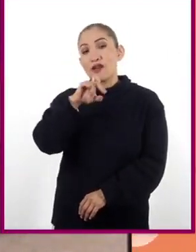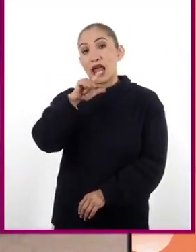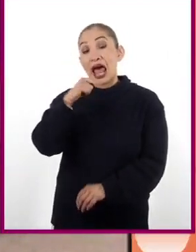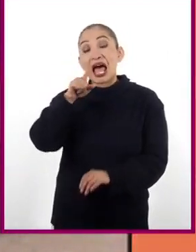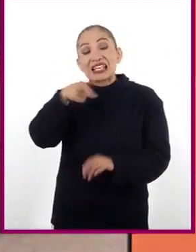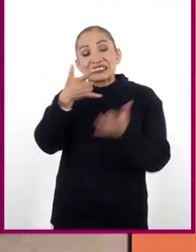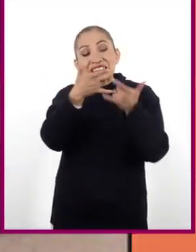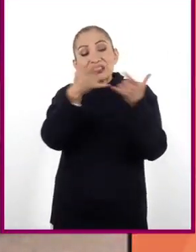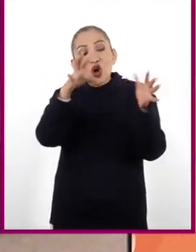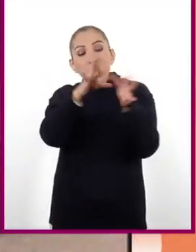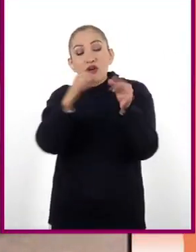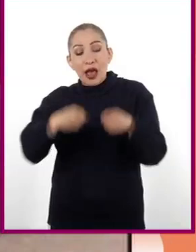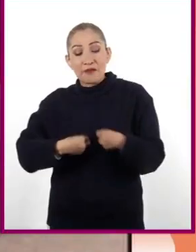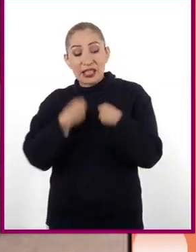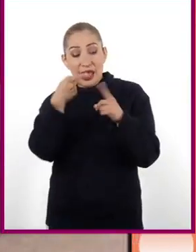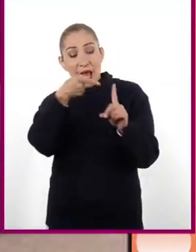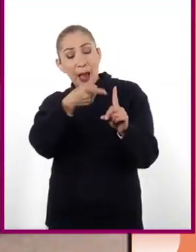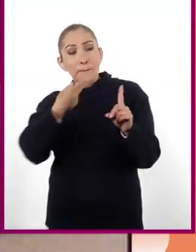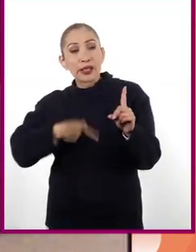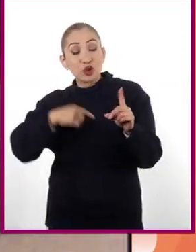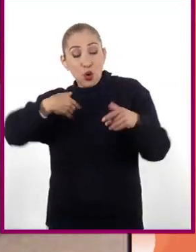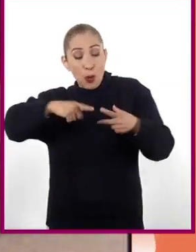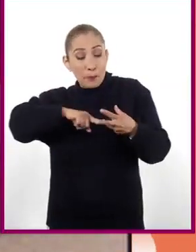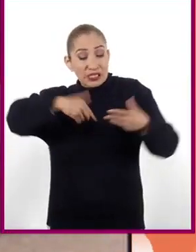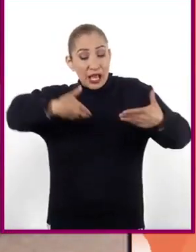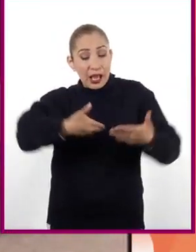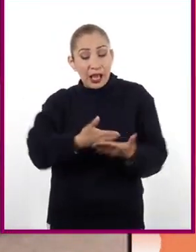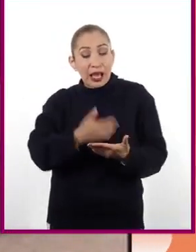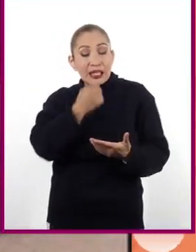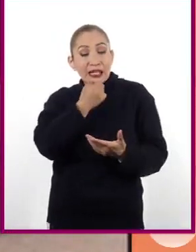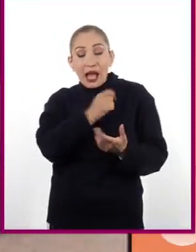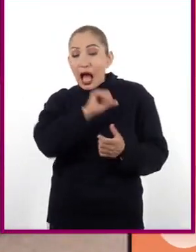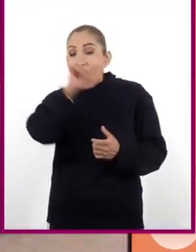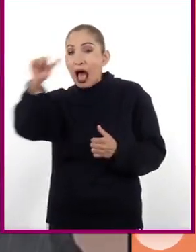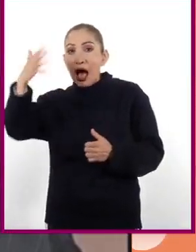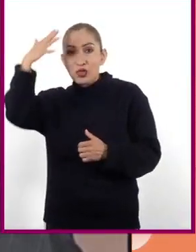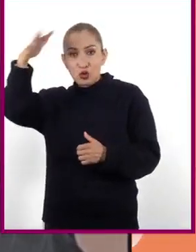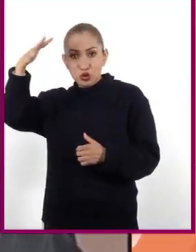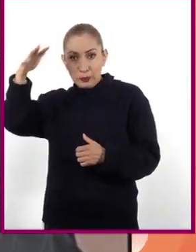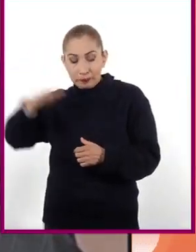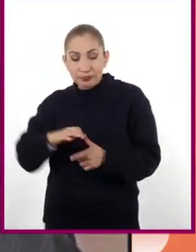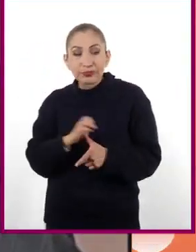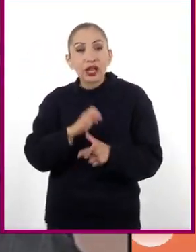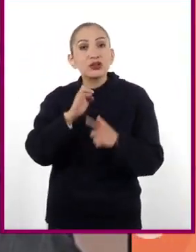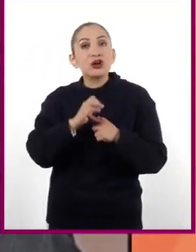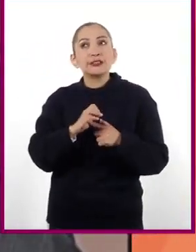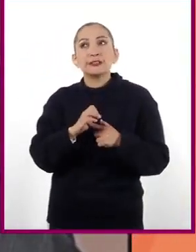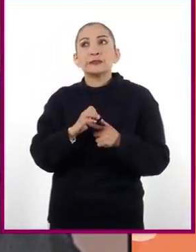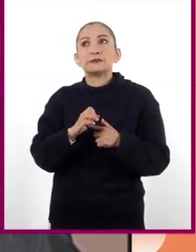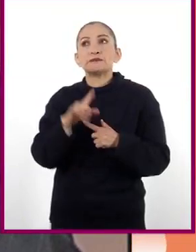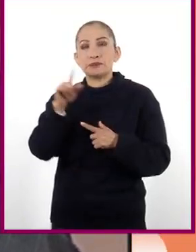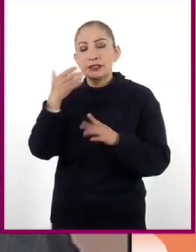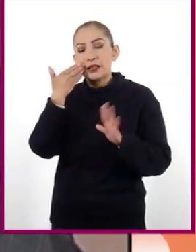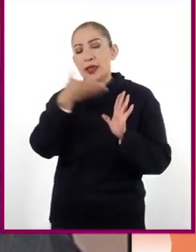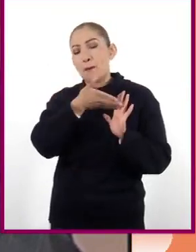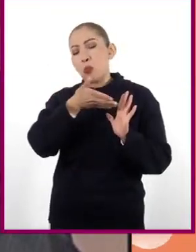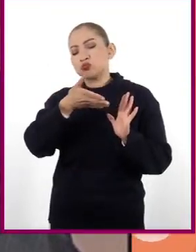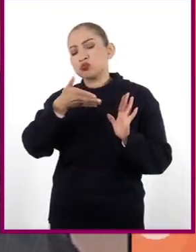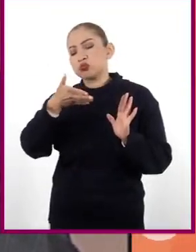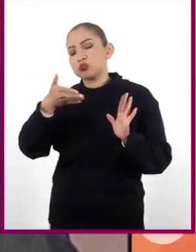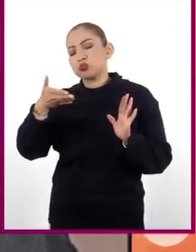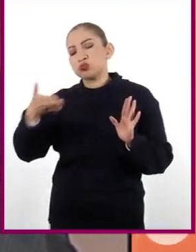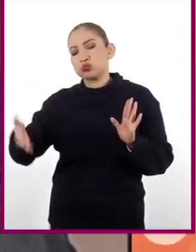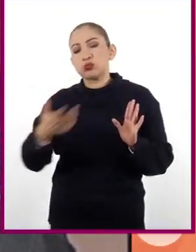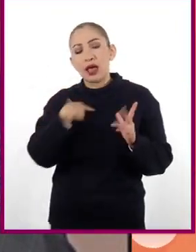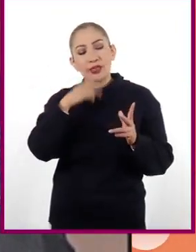la narración de la vida de una persona desde que es niño hasta que llega a la edad adulta. Y entonces en ese transitar de